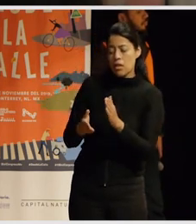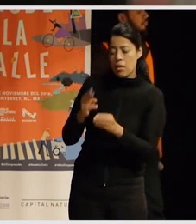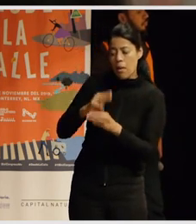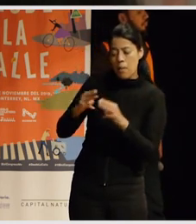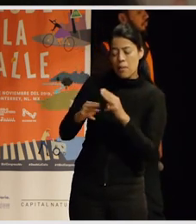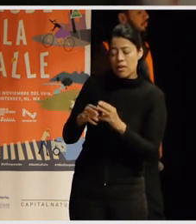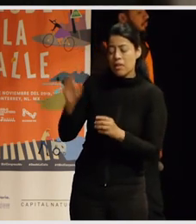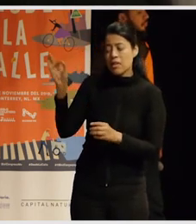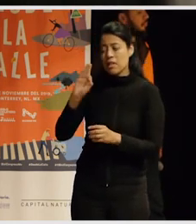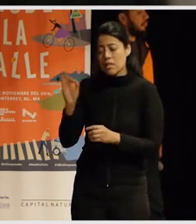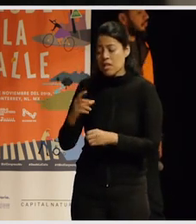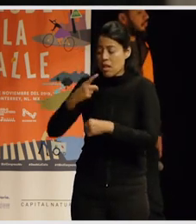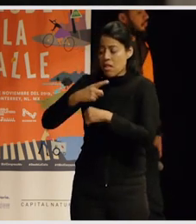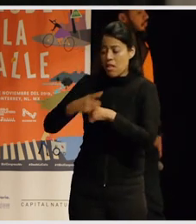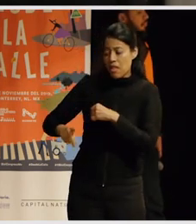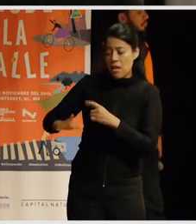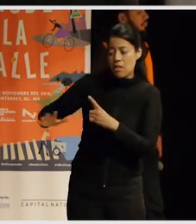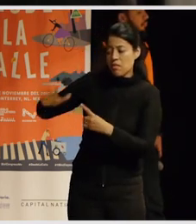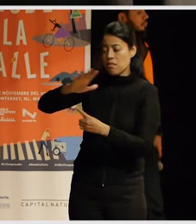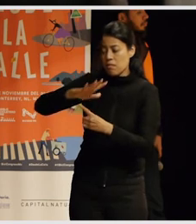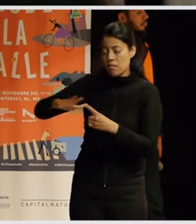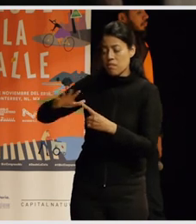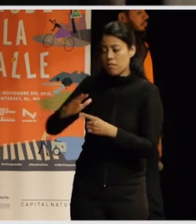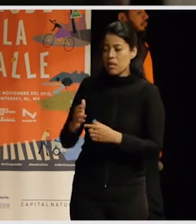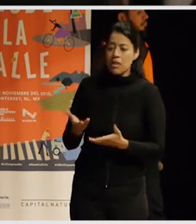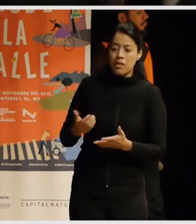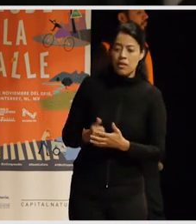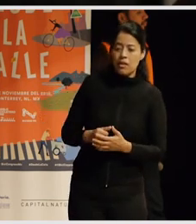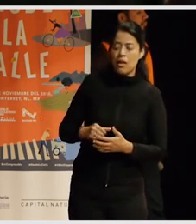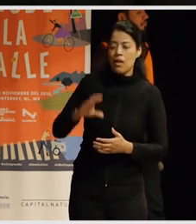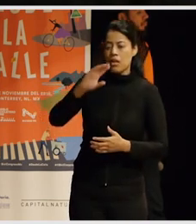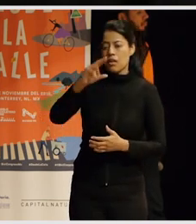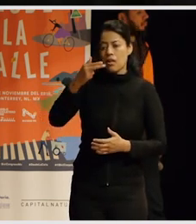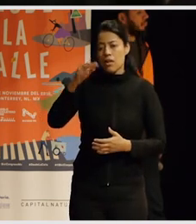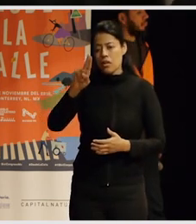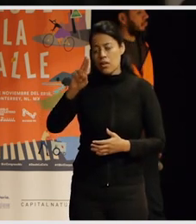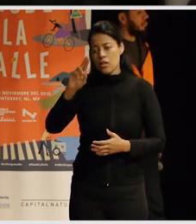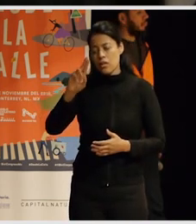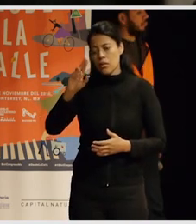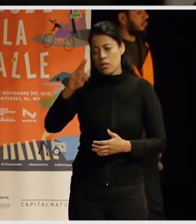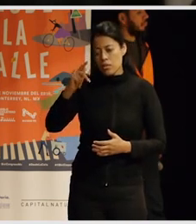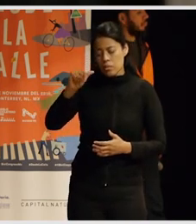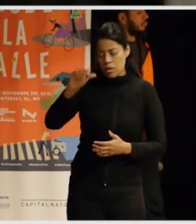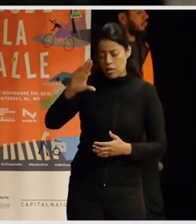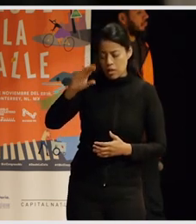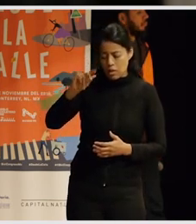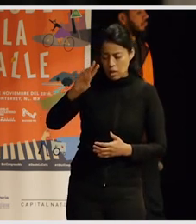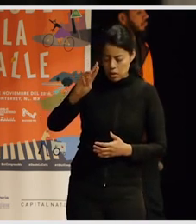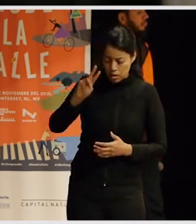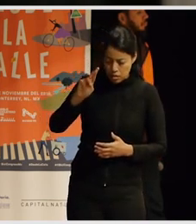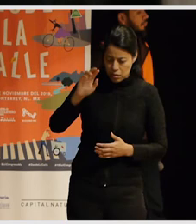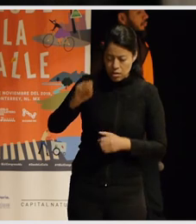llegar a dañar el el ecosistema de vino y sobre todo ya la ocasión en la cara del chupacabras o sea todos los eventos deportistas grandes se hacen